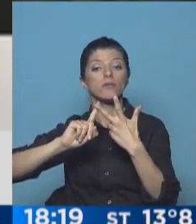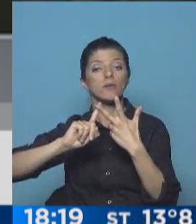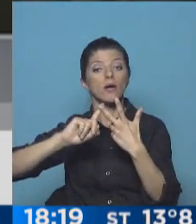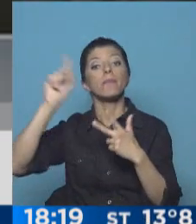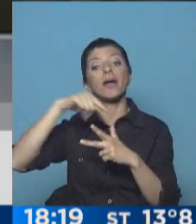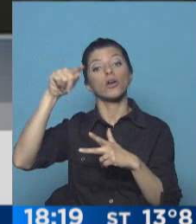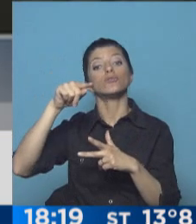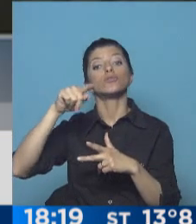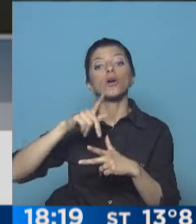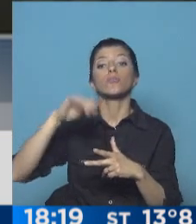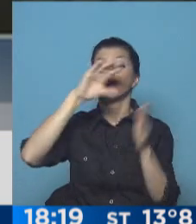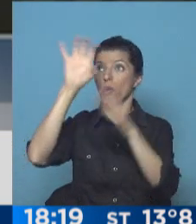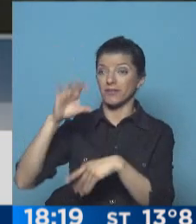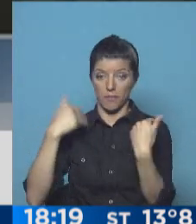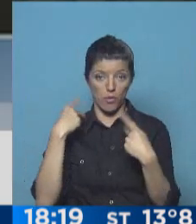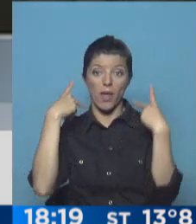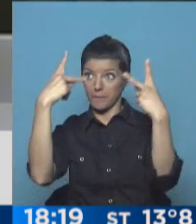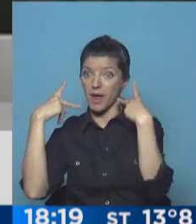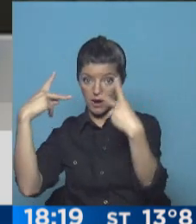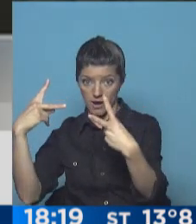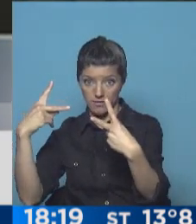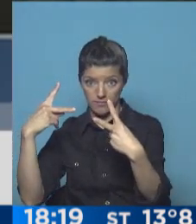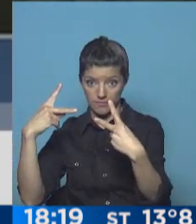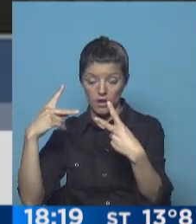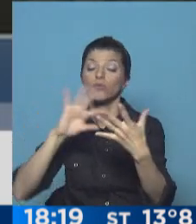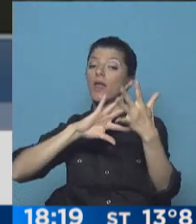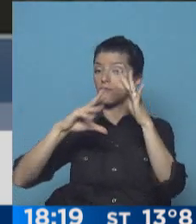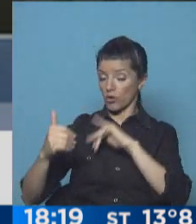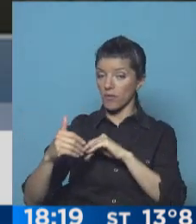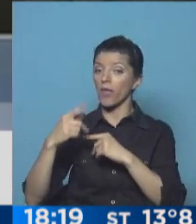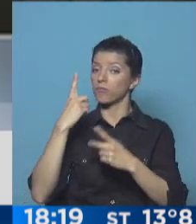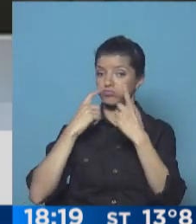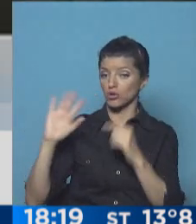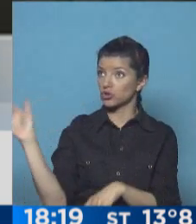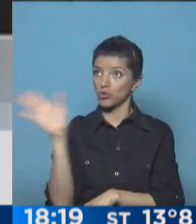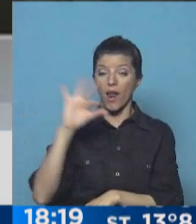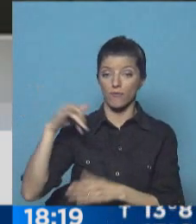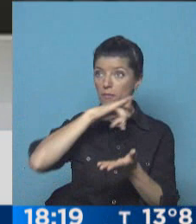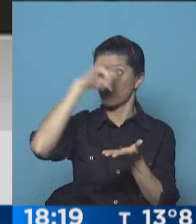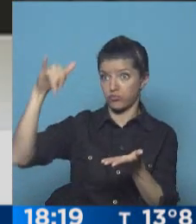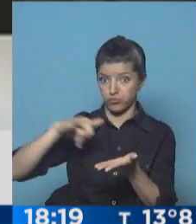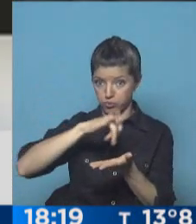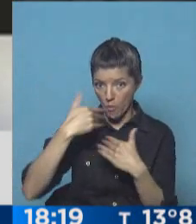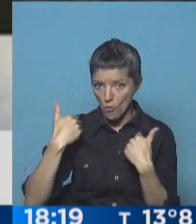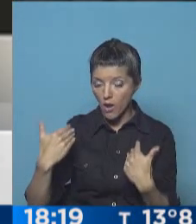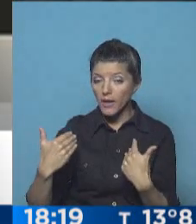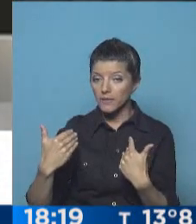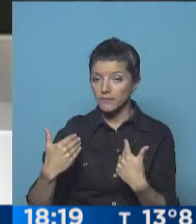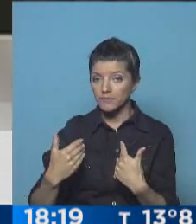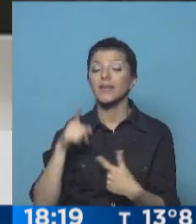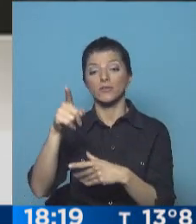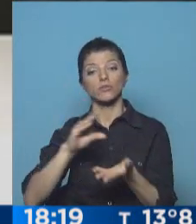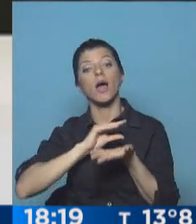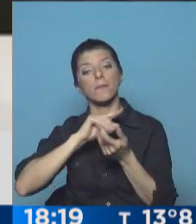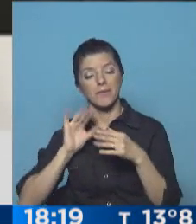partes del país, en lo que es una verdadera federalización y una reorganización de todo el tráfico aeroportuario, que tiene que ver con la